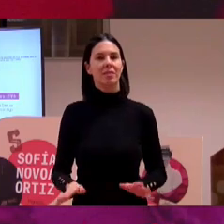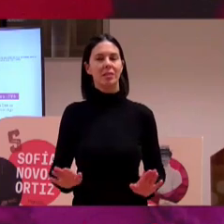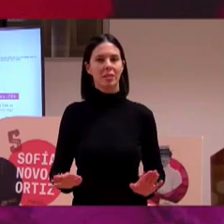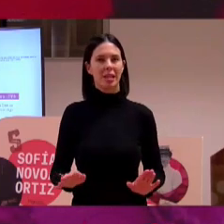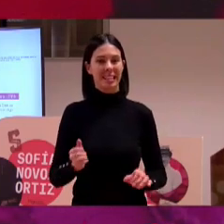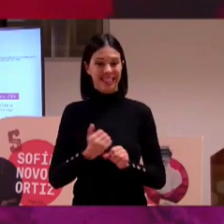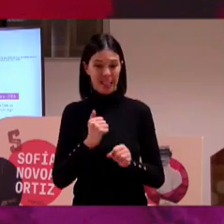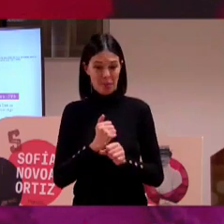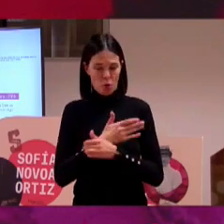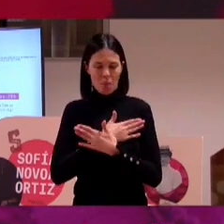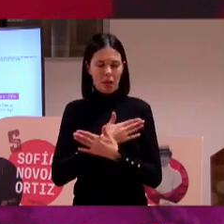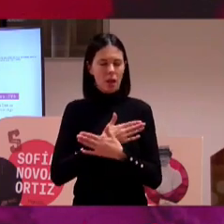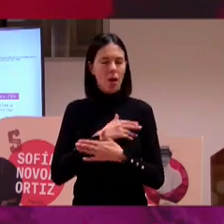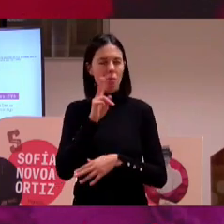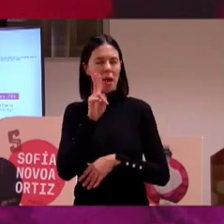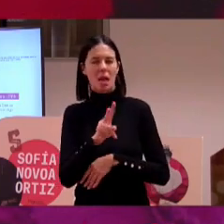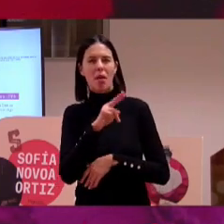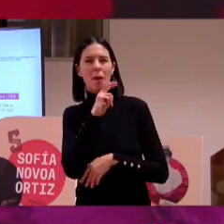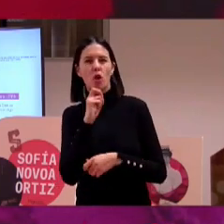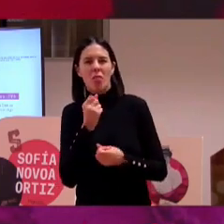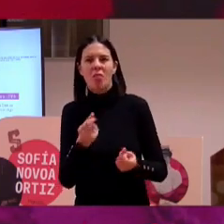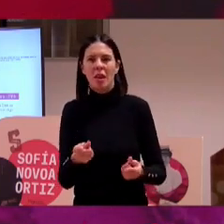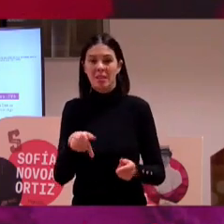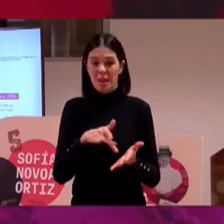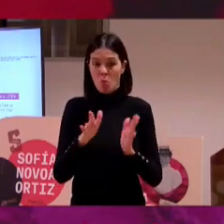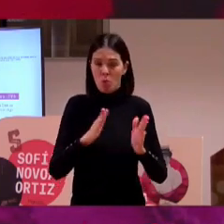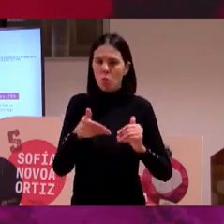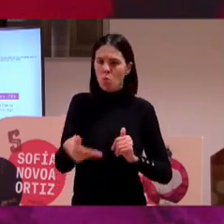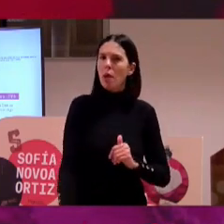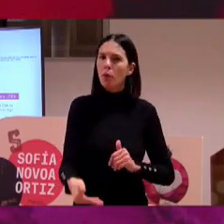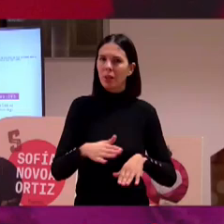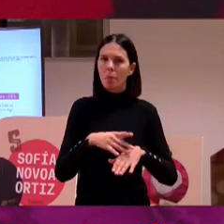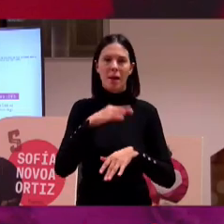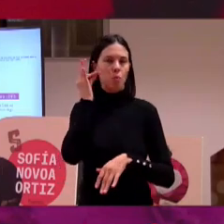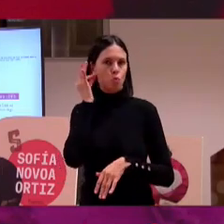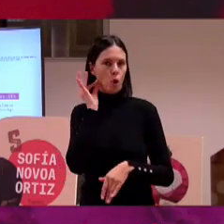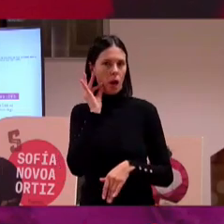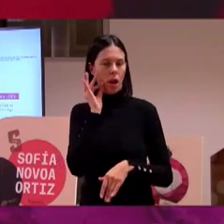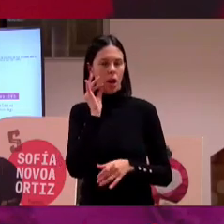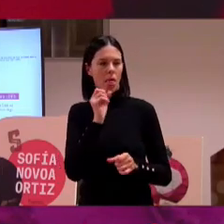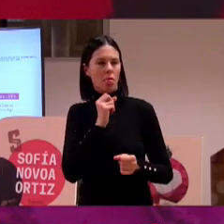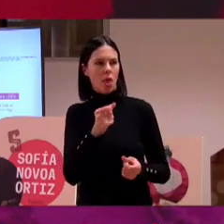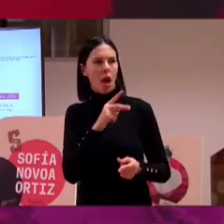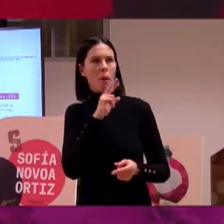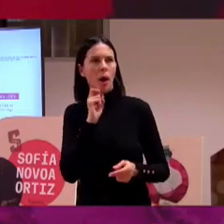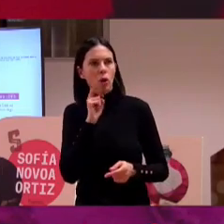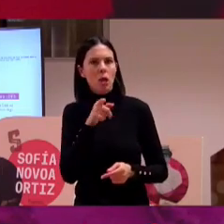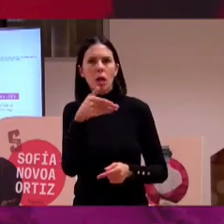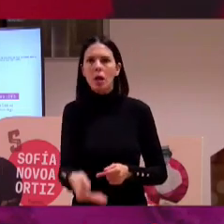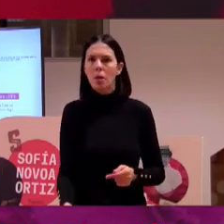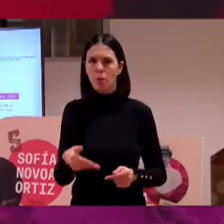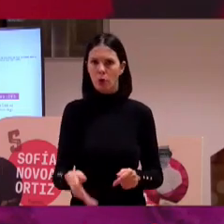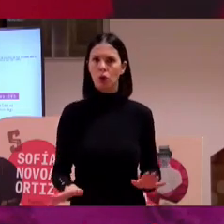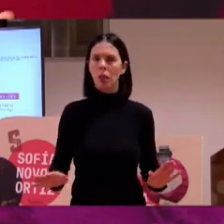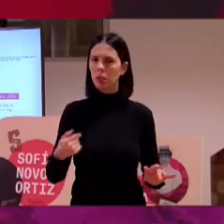o traballo de María, cousa que nese momento era moi importante para unha muller, que un home valorara. Él non ten, pero vamos, ademais,